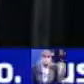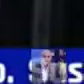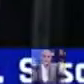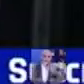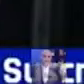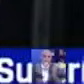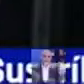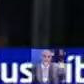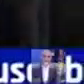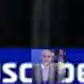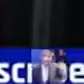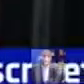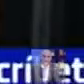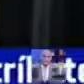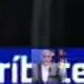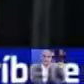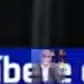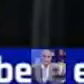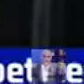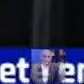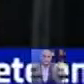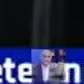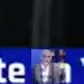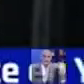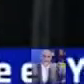un cobarde tergiversador.